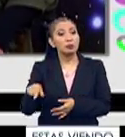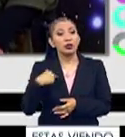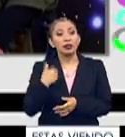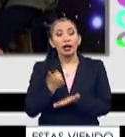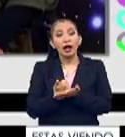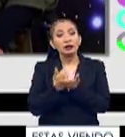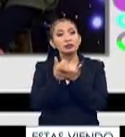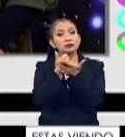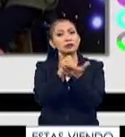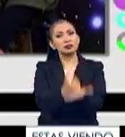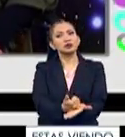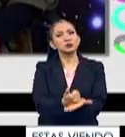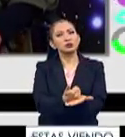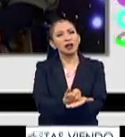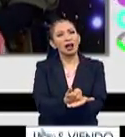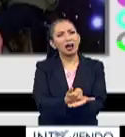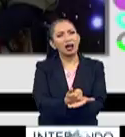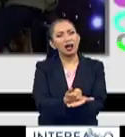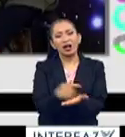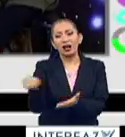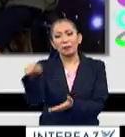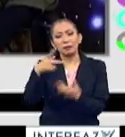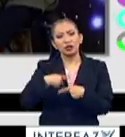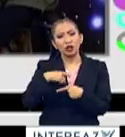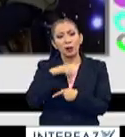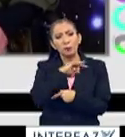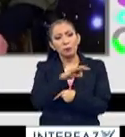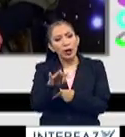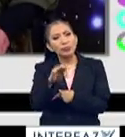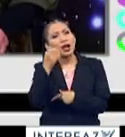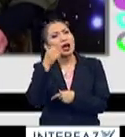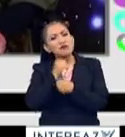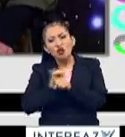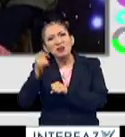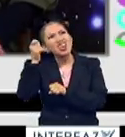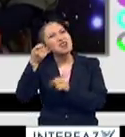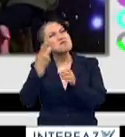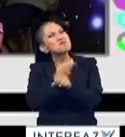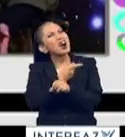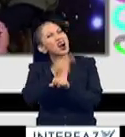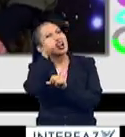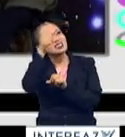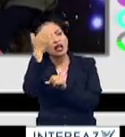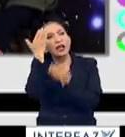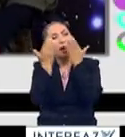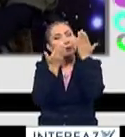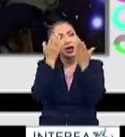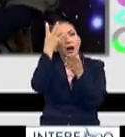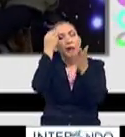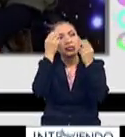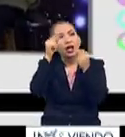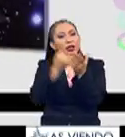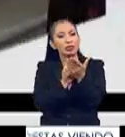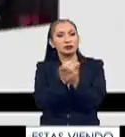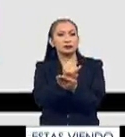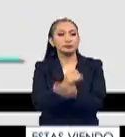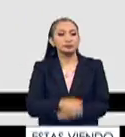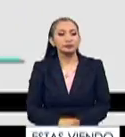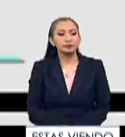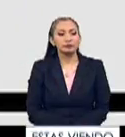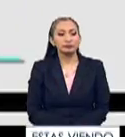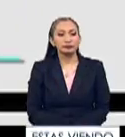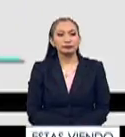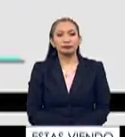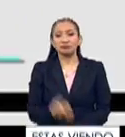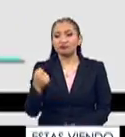permiten que la gente pueda estar informada, se eduque y pueda tomar sus decisiones, ¿no? O sea